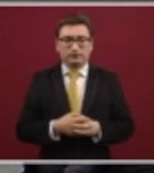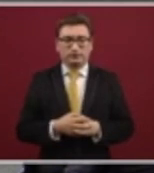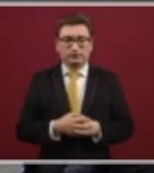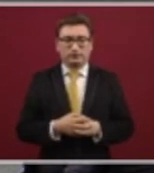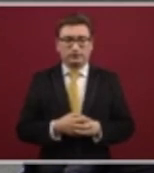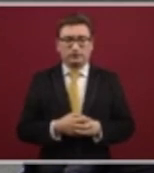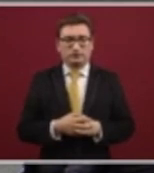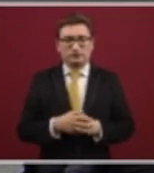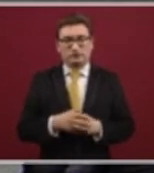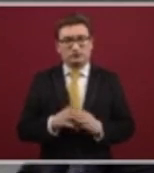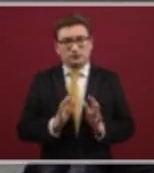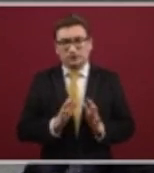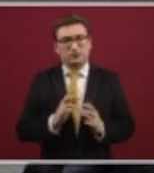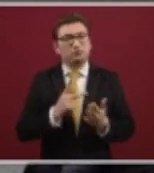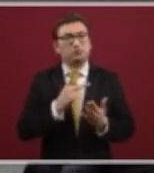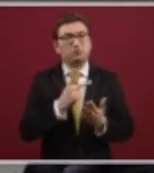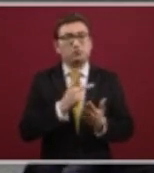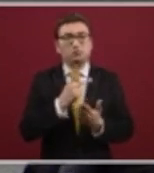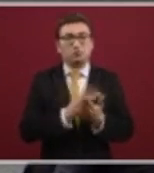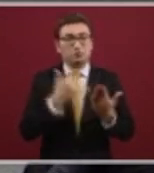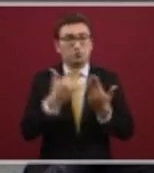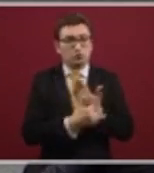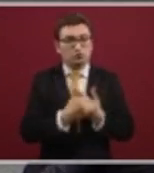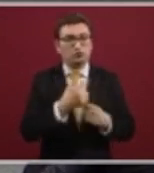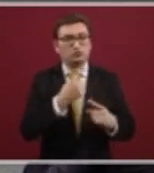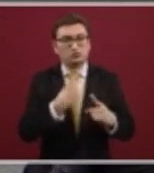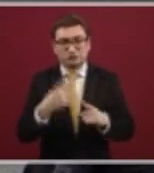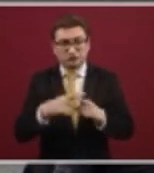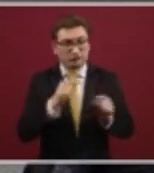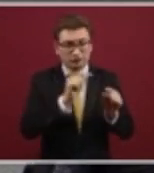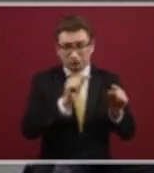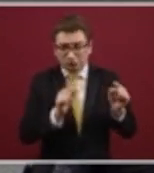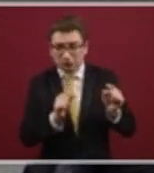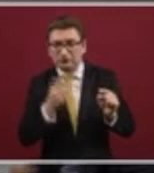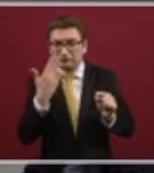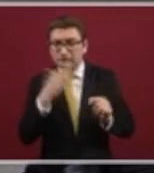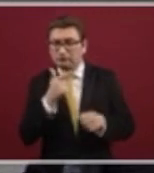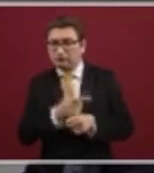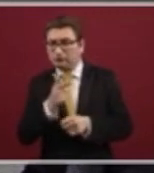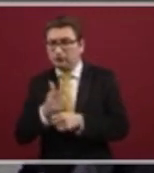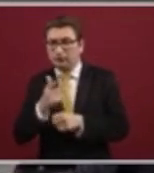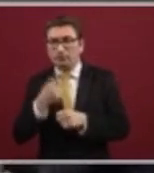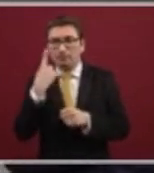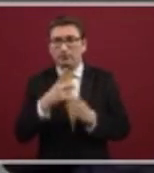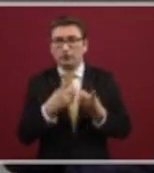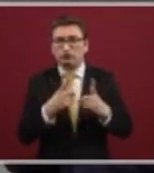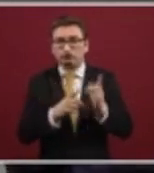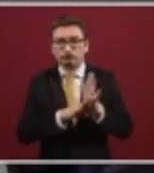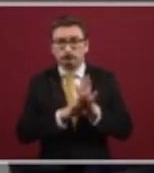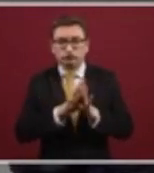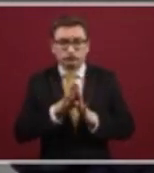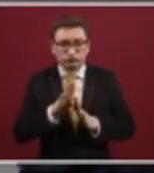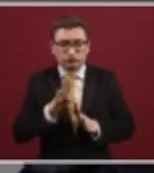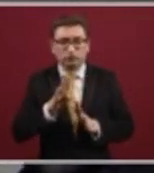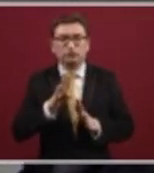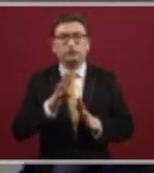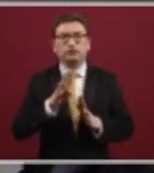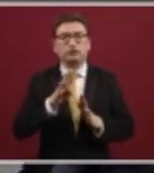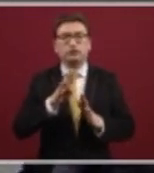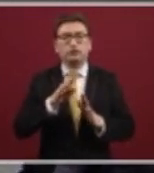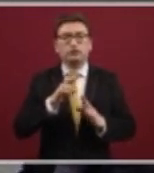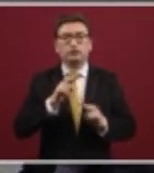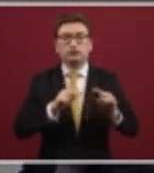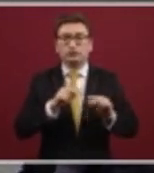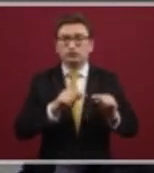ya detectaron los proyectos estratégicos detonantes del desarrollo que mueven la curva de posibilidades de producción hacia afuera del origen,